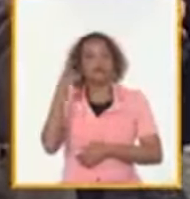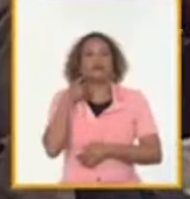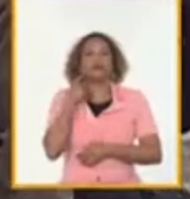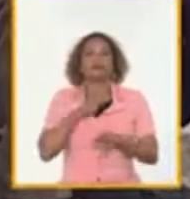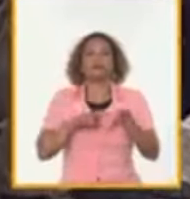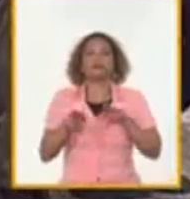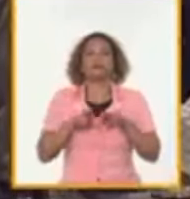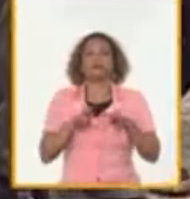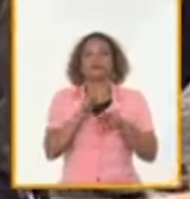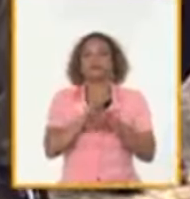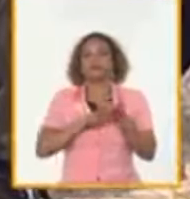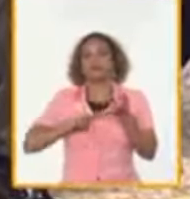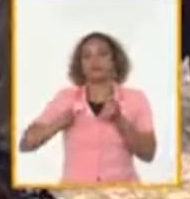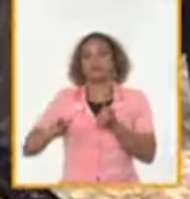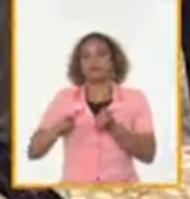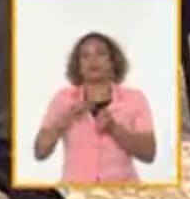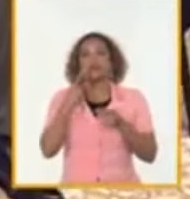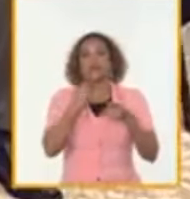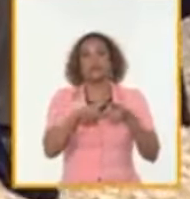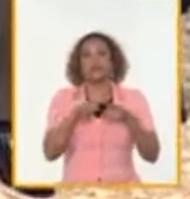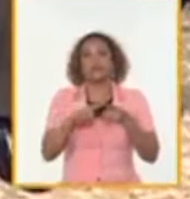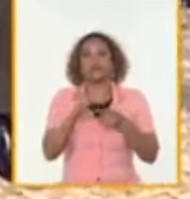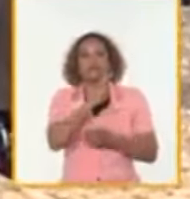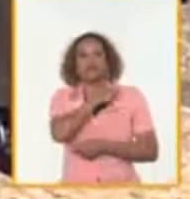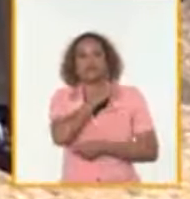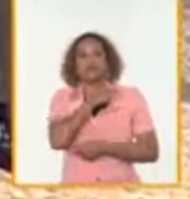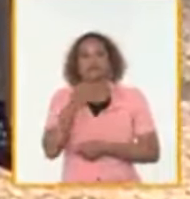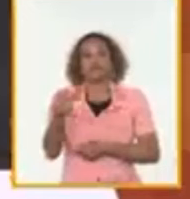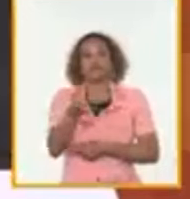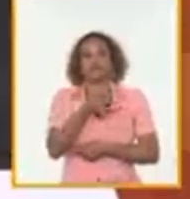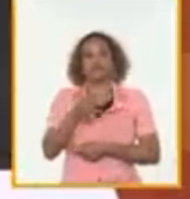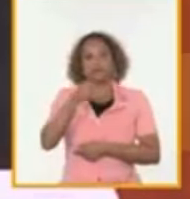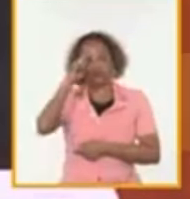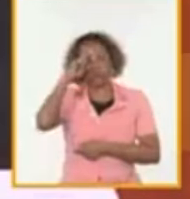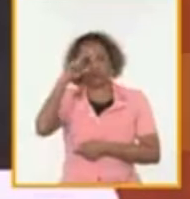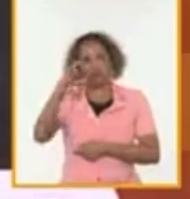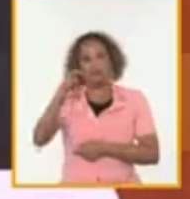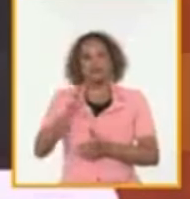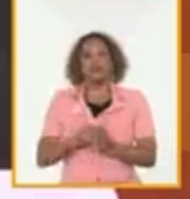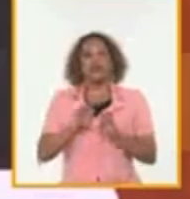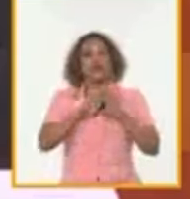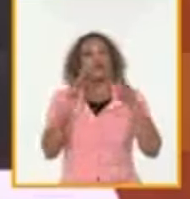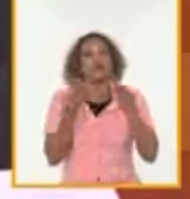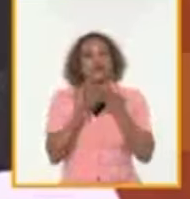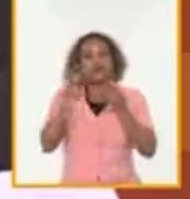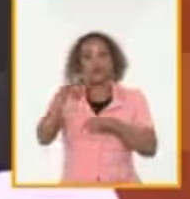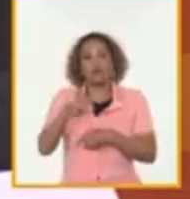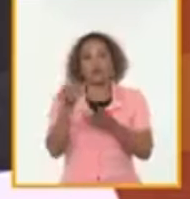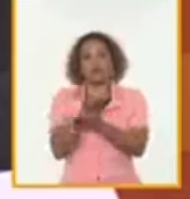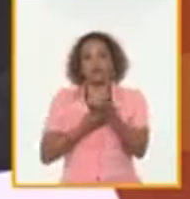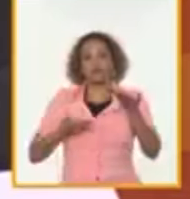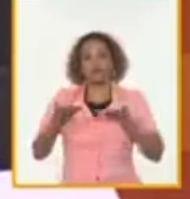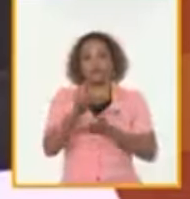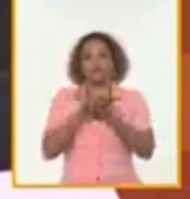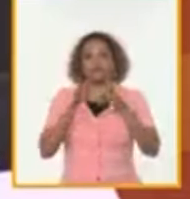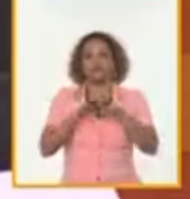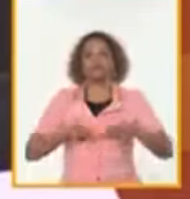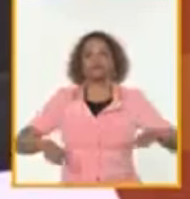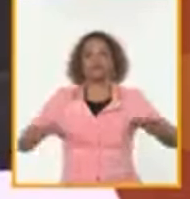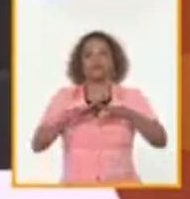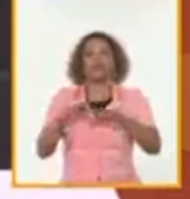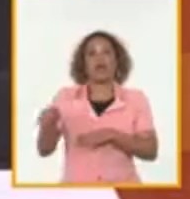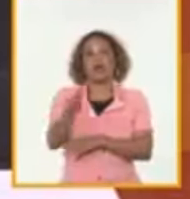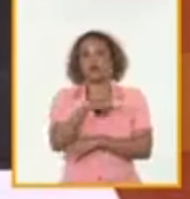órganos locales del poder Popular en el municipio de Santa Clara con ellos estaremos compartiendo nuestra mesa redonda de hoy ustedes los